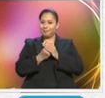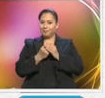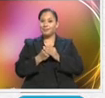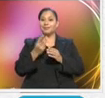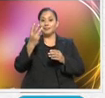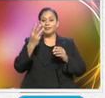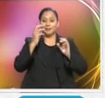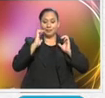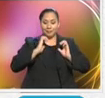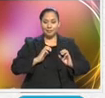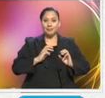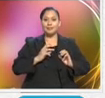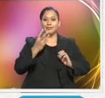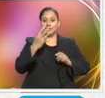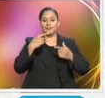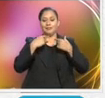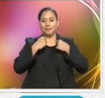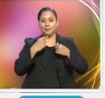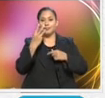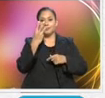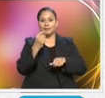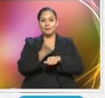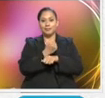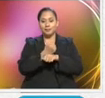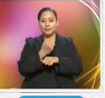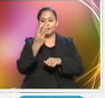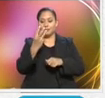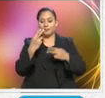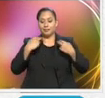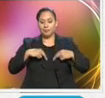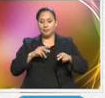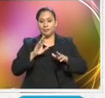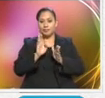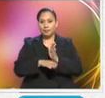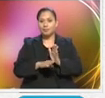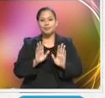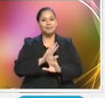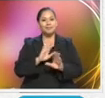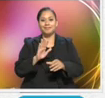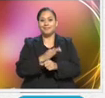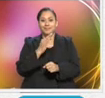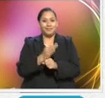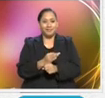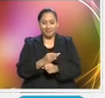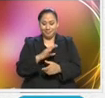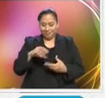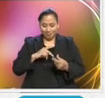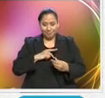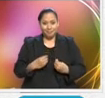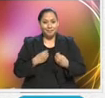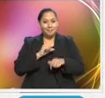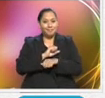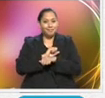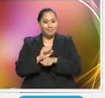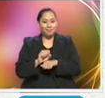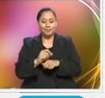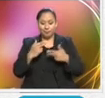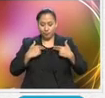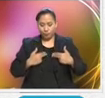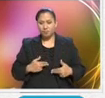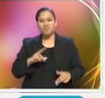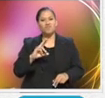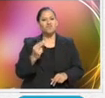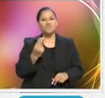3 camisas, 3 pares de zapatos, 3 juegos de ropa íntima, y con eso sobrevivía de manera perfecta porque él decía que el ser humano